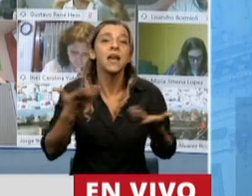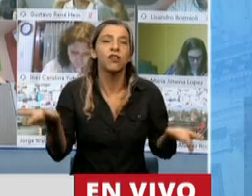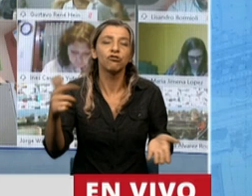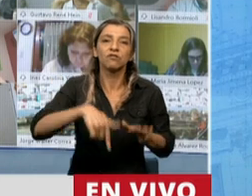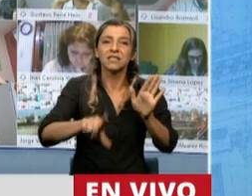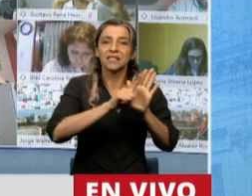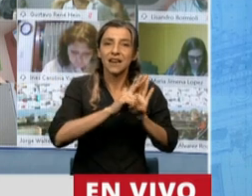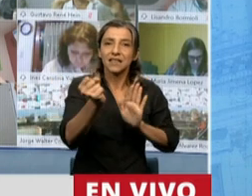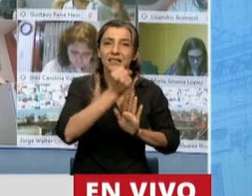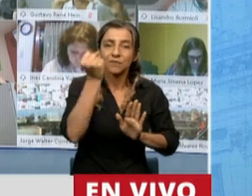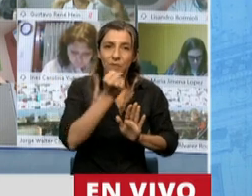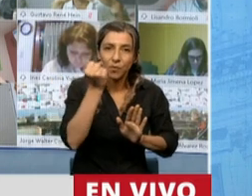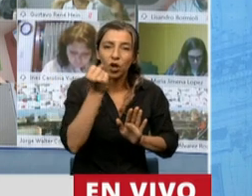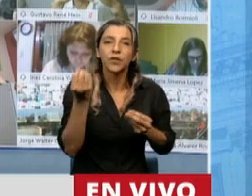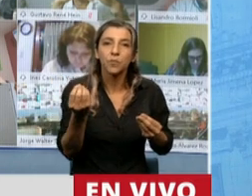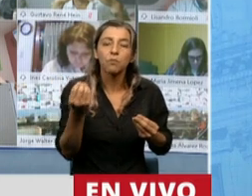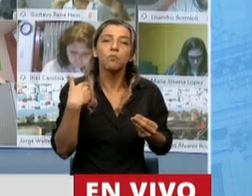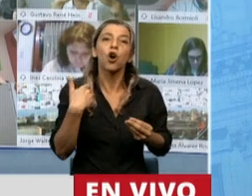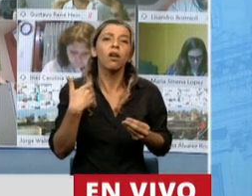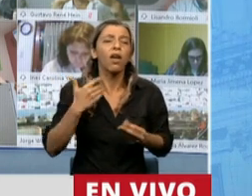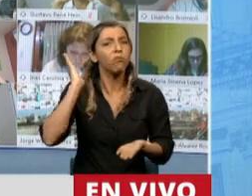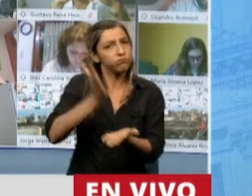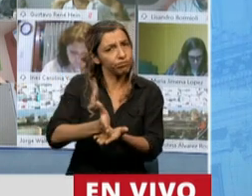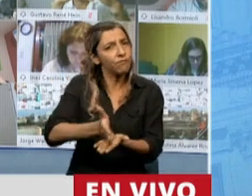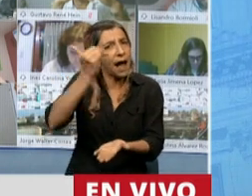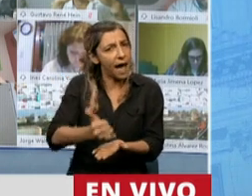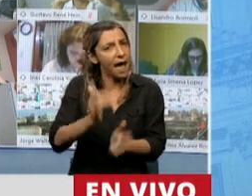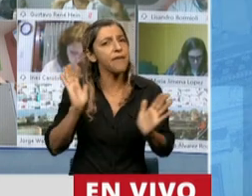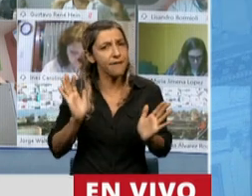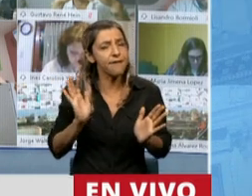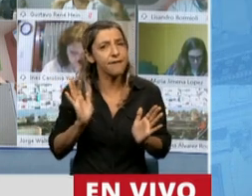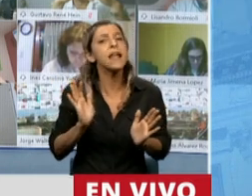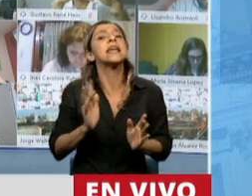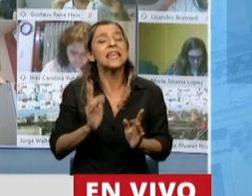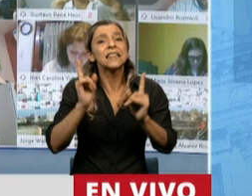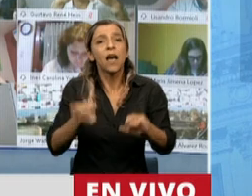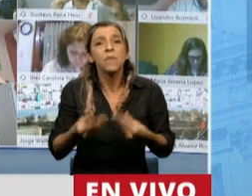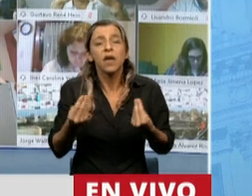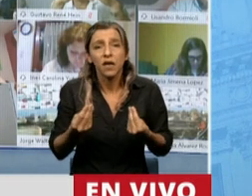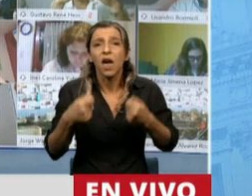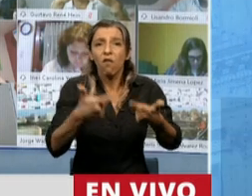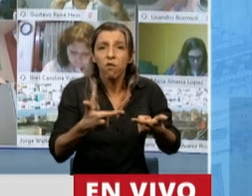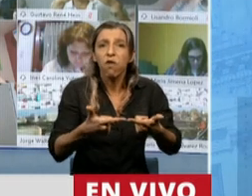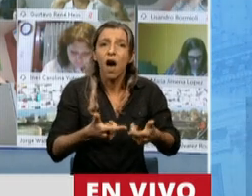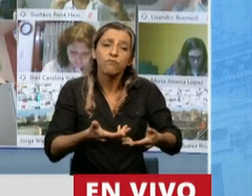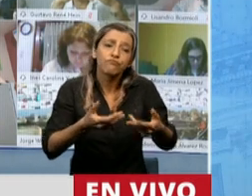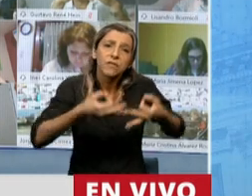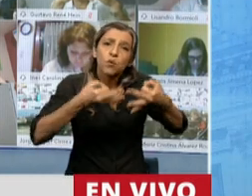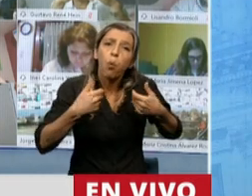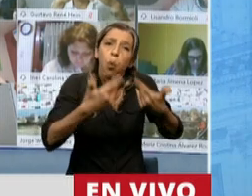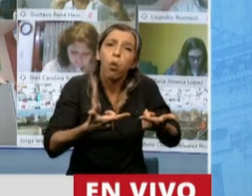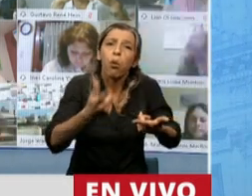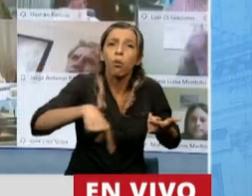necesaria Porque no solo castiga los evasores sino prioriza a quién han contribuido para que el estado pueda